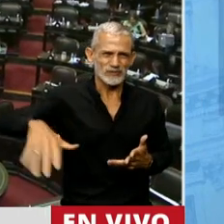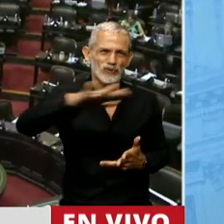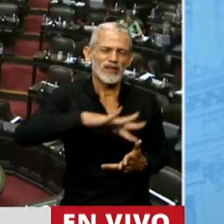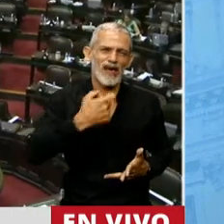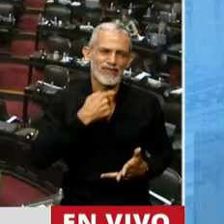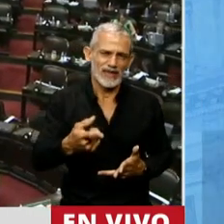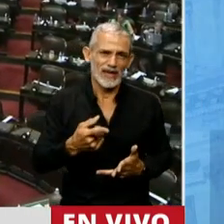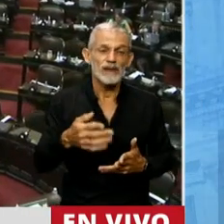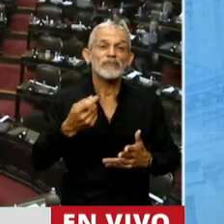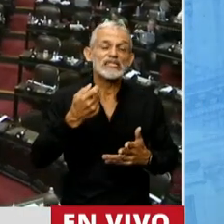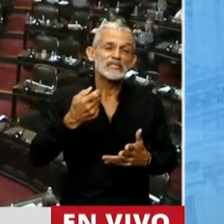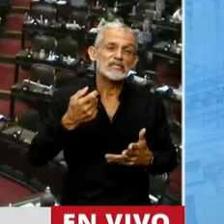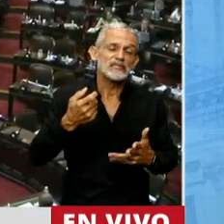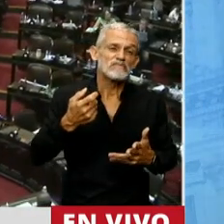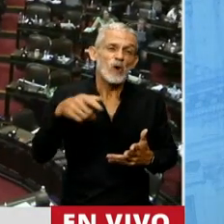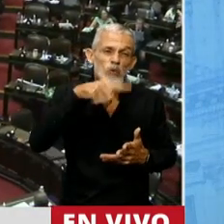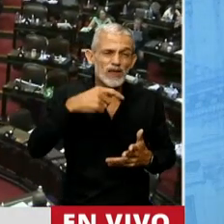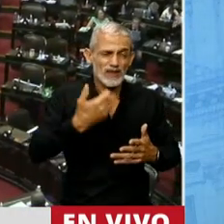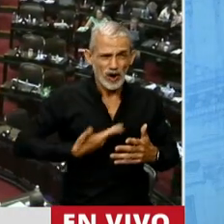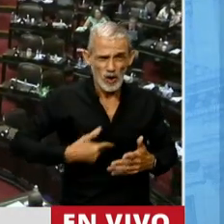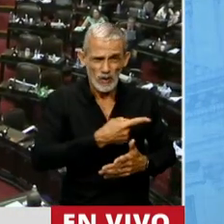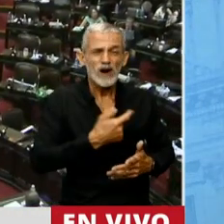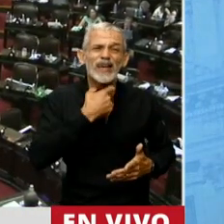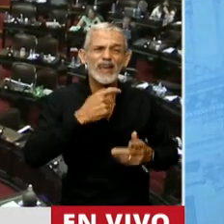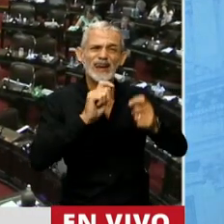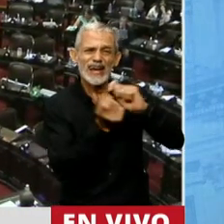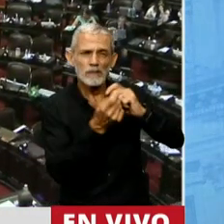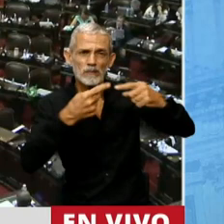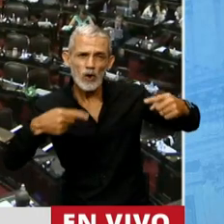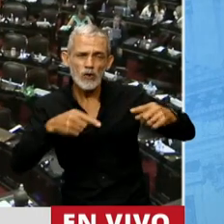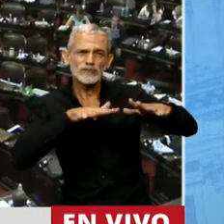Si quisieran cambiar las cosas, señor presidente, por lo menos deberían